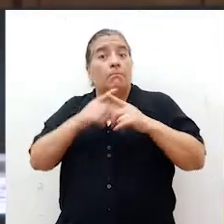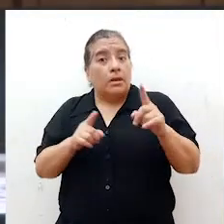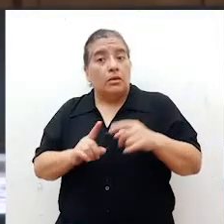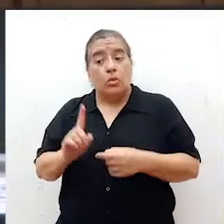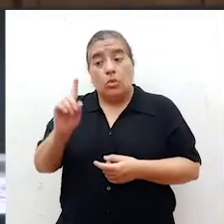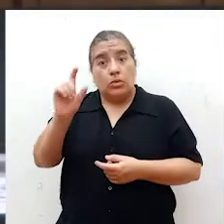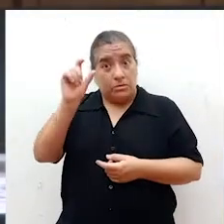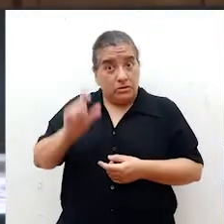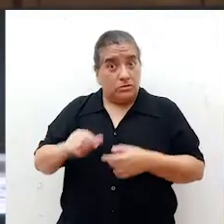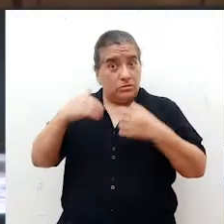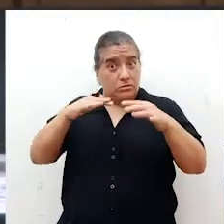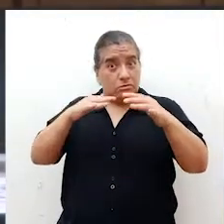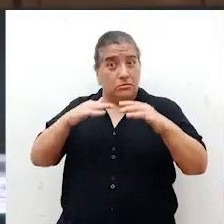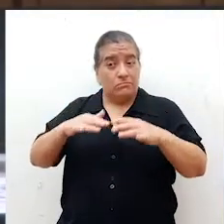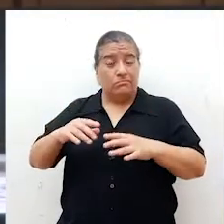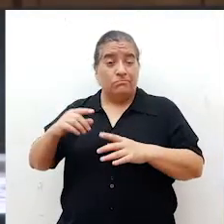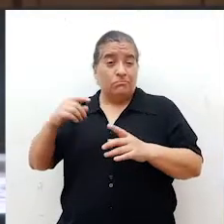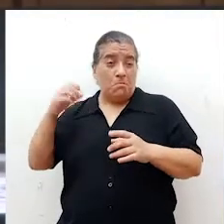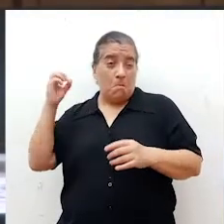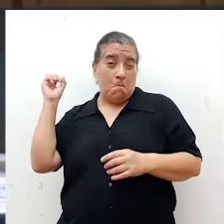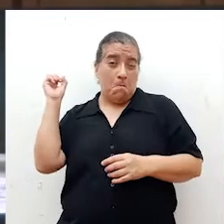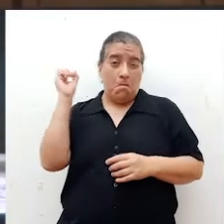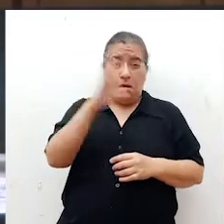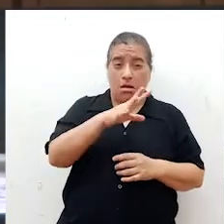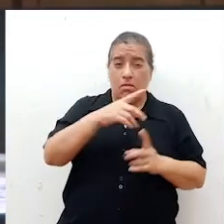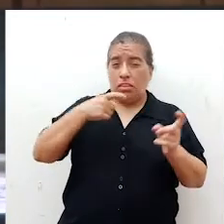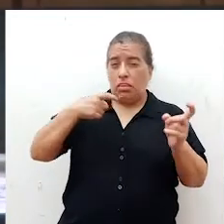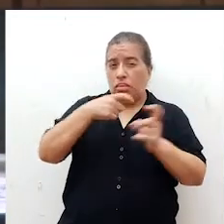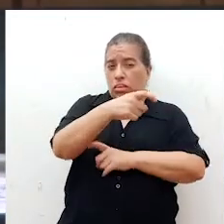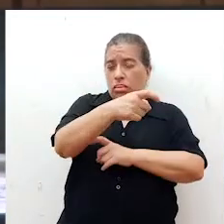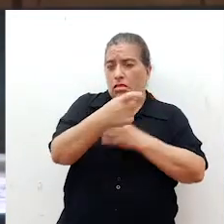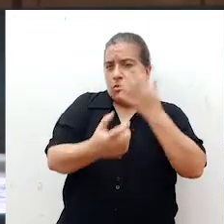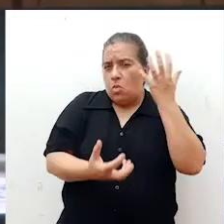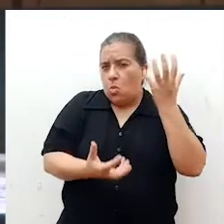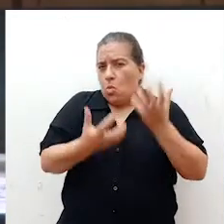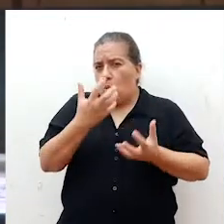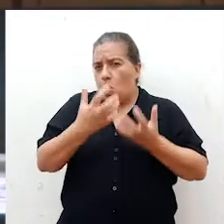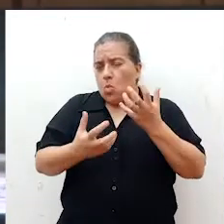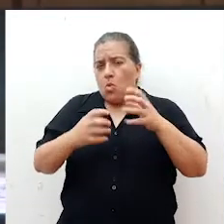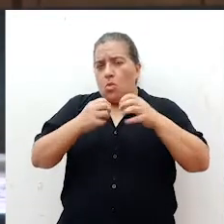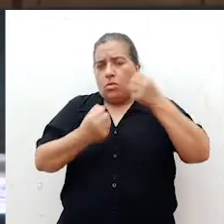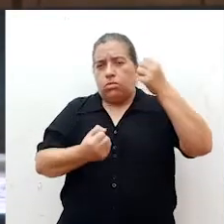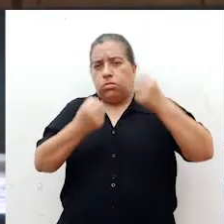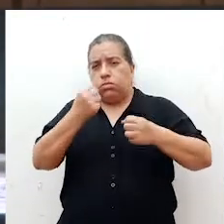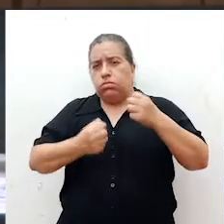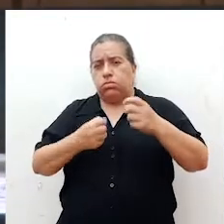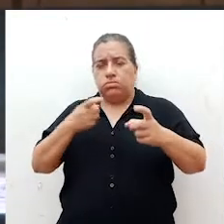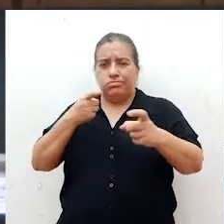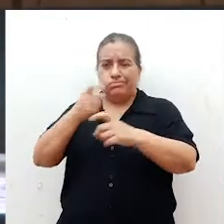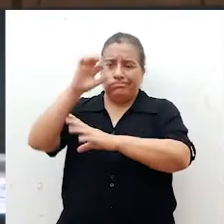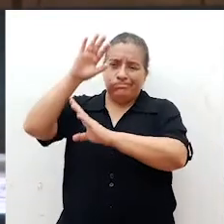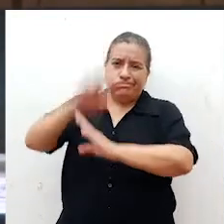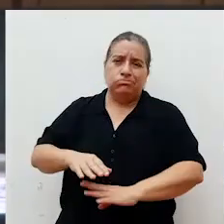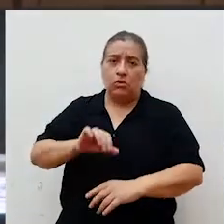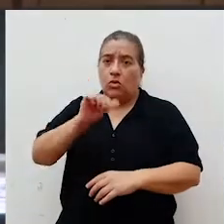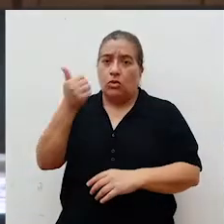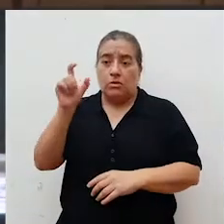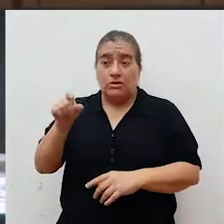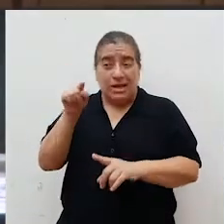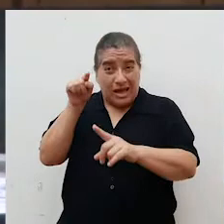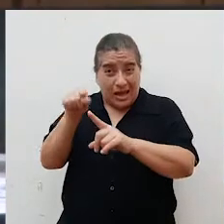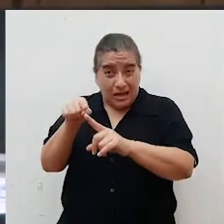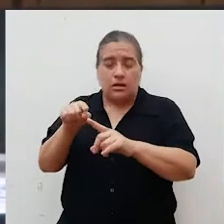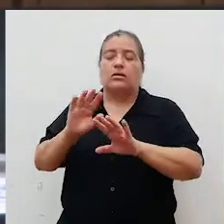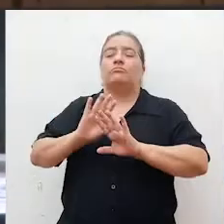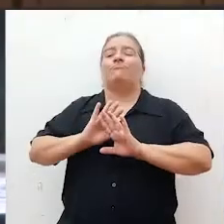una protesta pacífica para convertirse en un acto ilegal, para convertirse en un delito. Quiero decirlo con